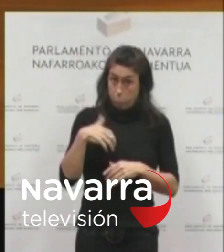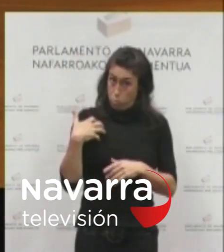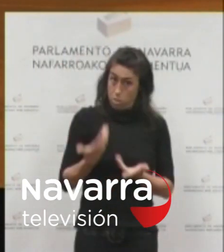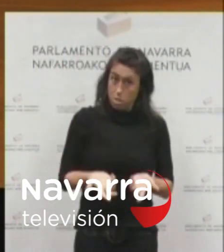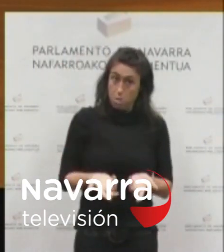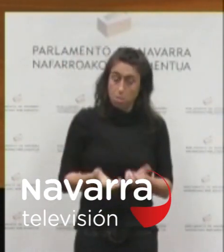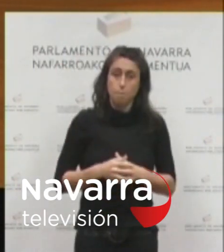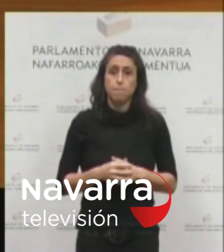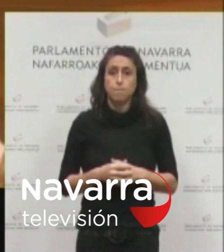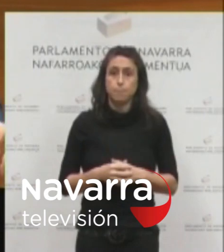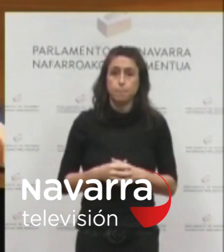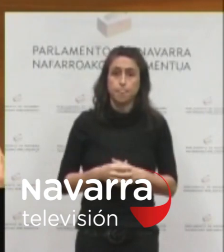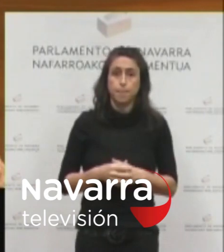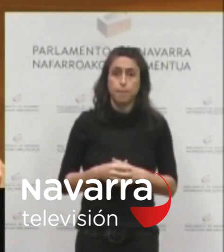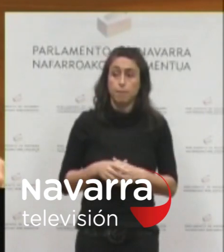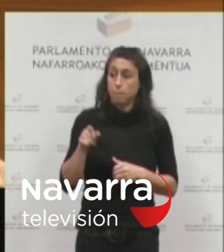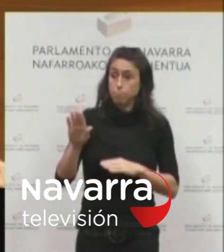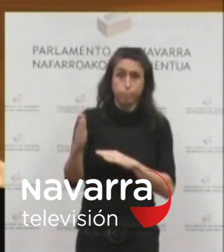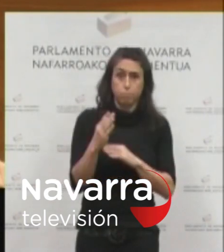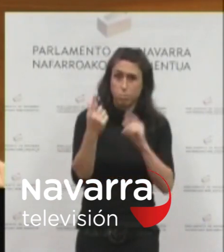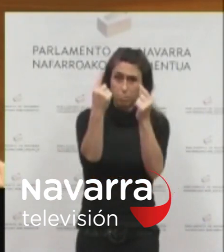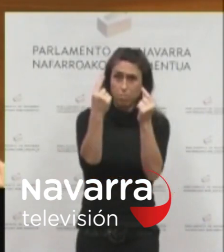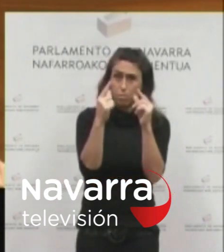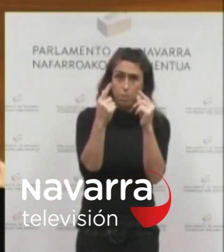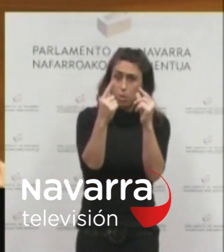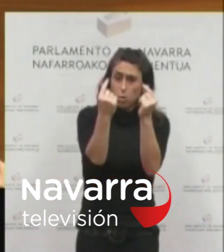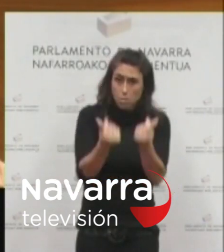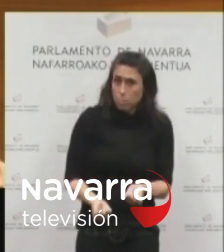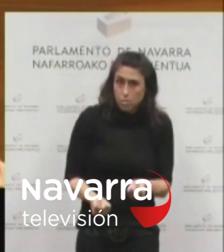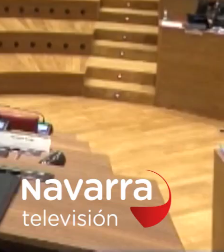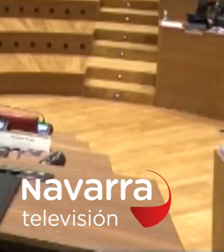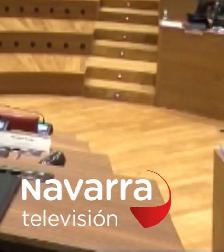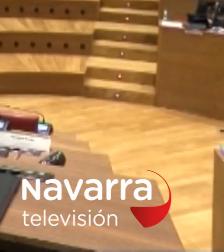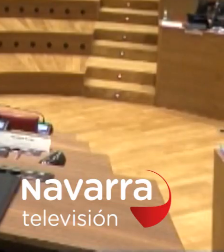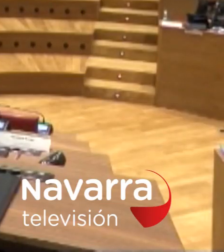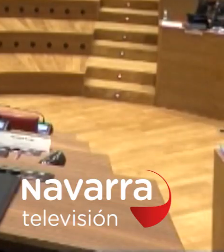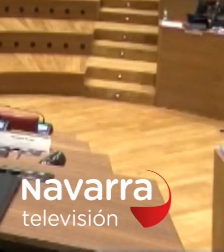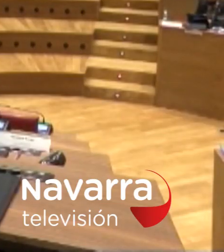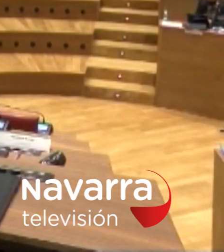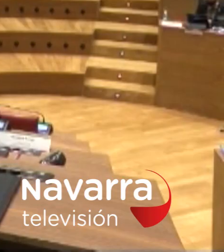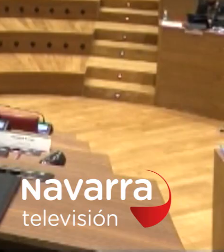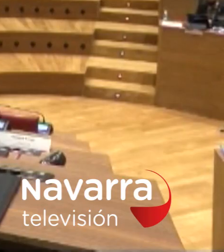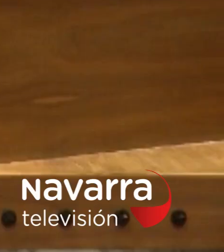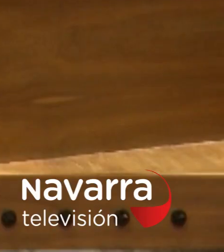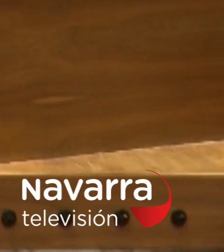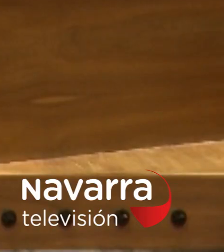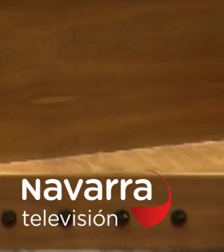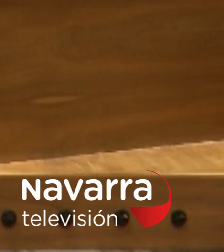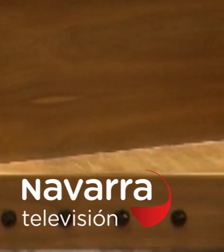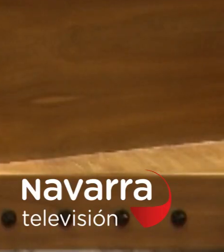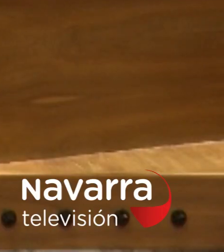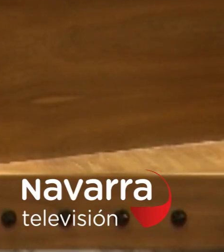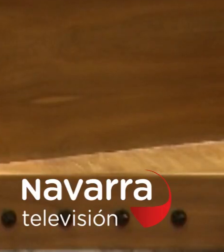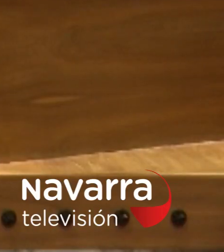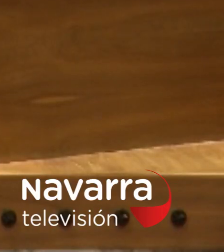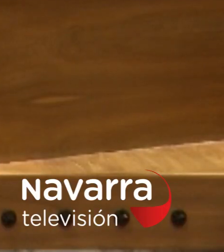tierra. Estos son los presupuestos del veto a Navarra Suma y del veto al 40% de este Parlamento. Pero su enmienda a la totalidad de los presupuestos era la